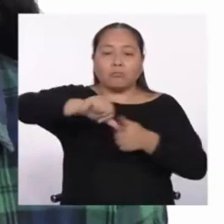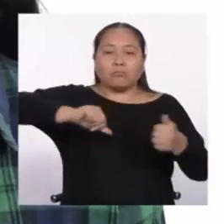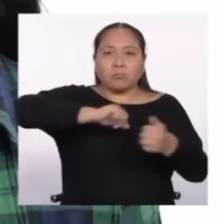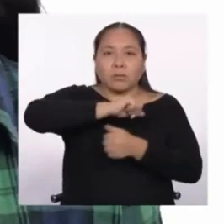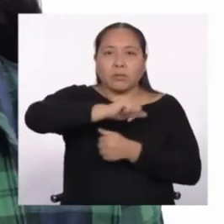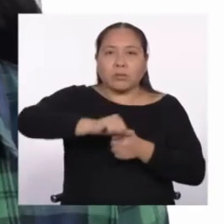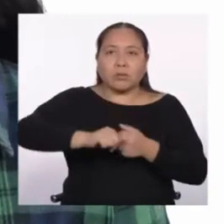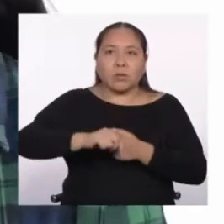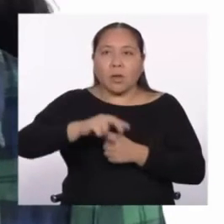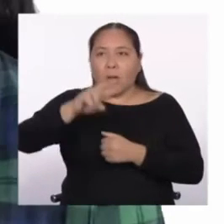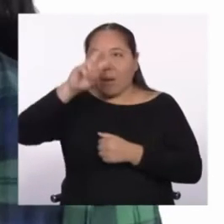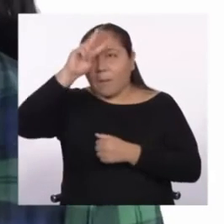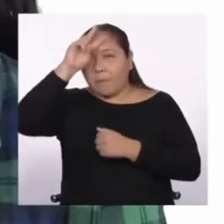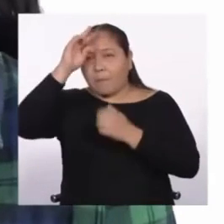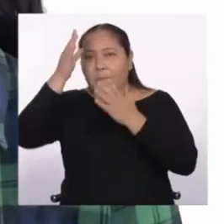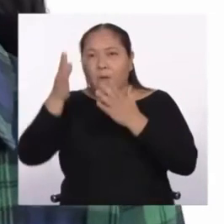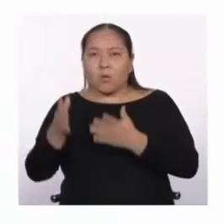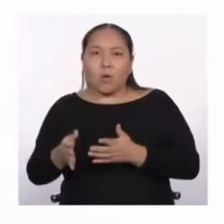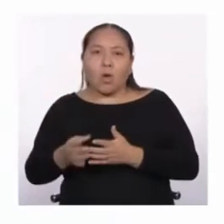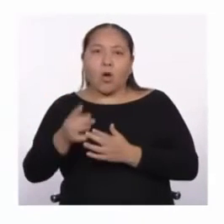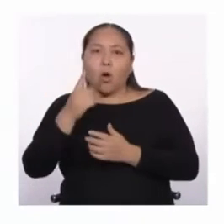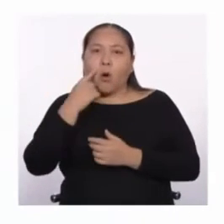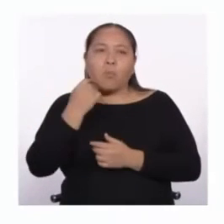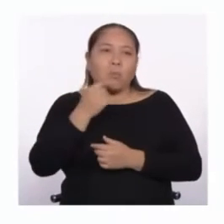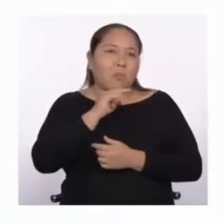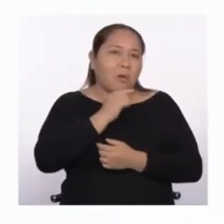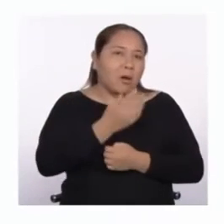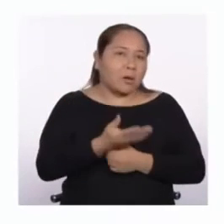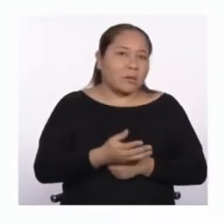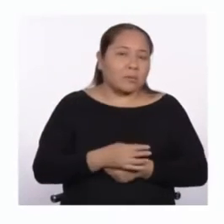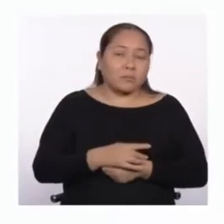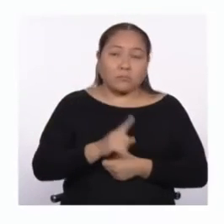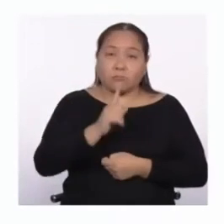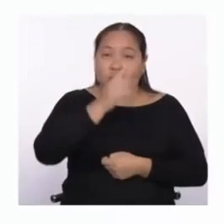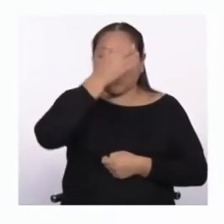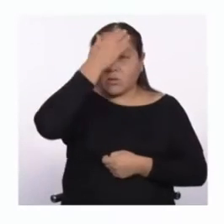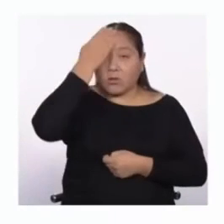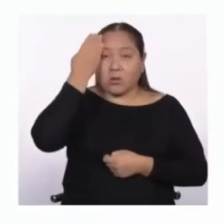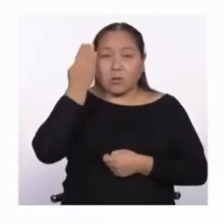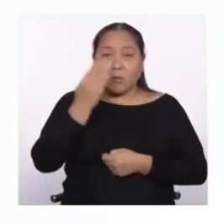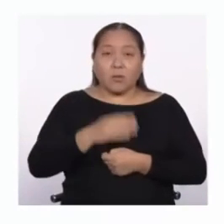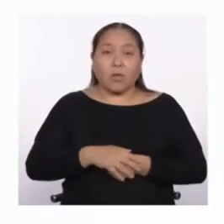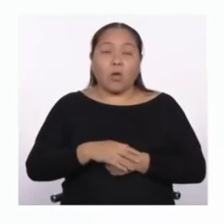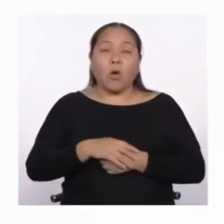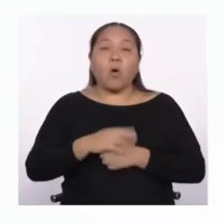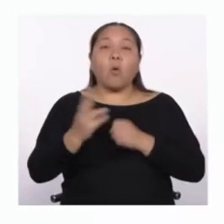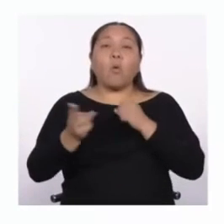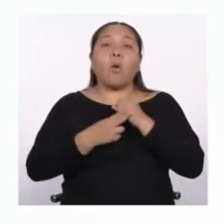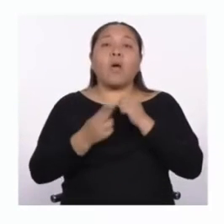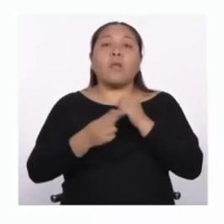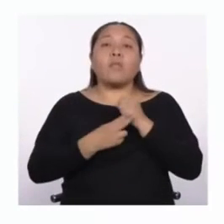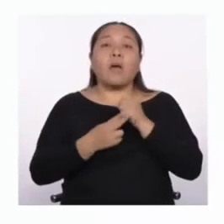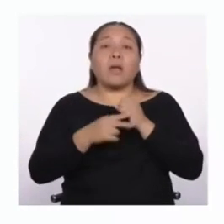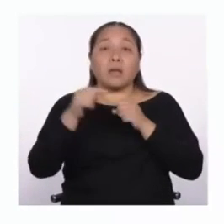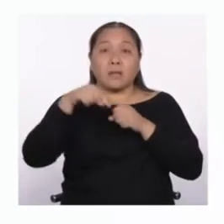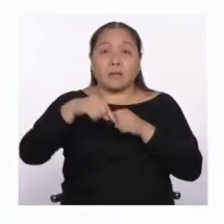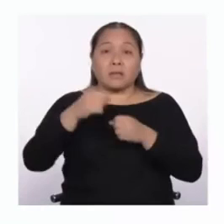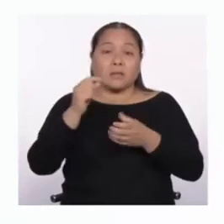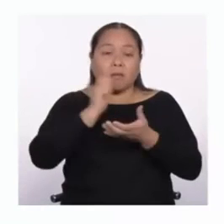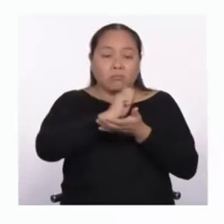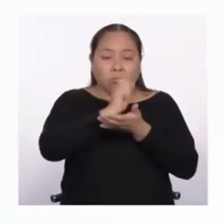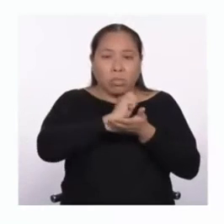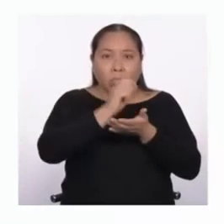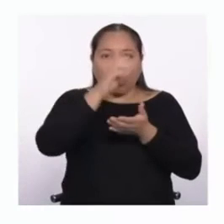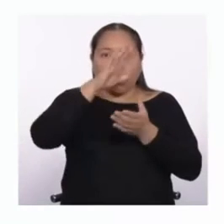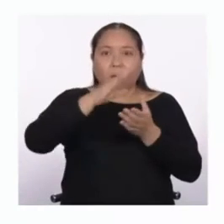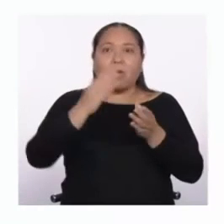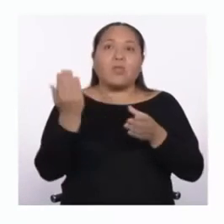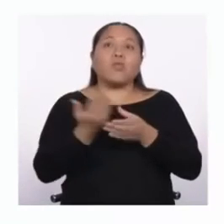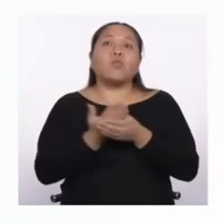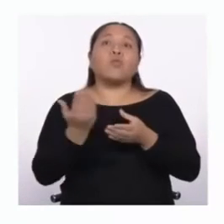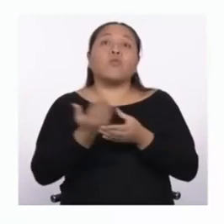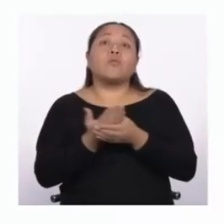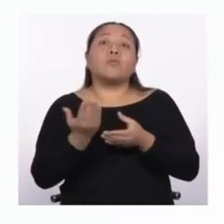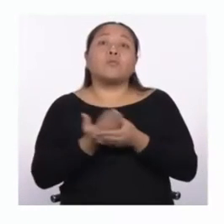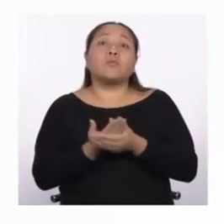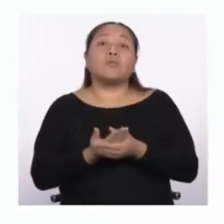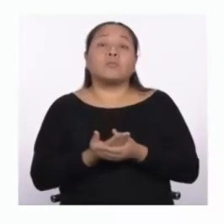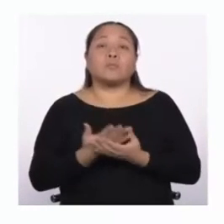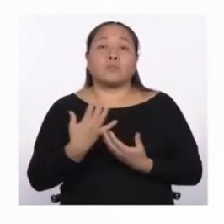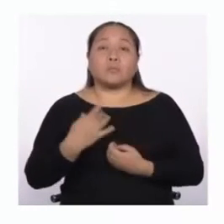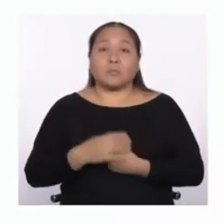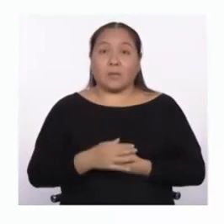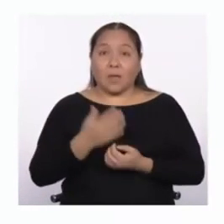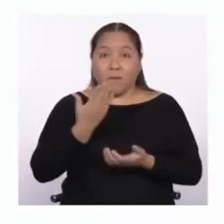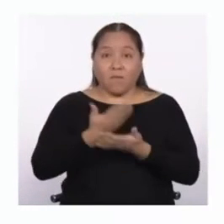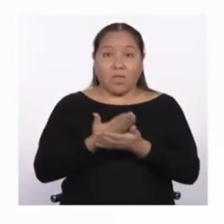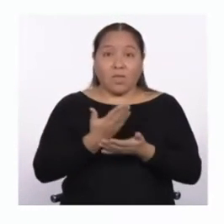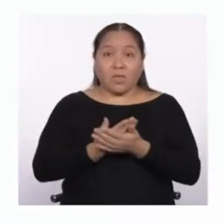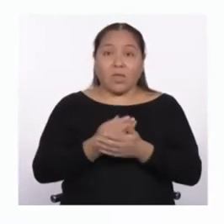saludable entre peruanos y peruanas? No se olviden de guardar su organizador visual en su portafolio de evidencias y